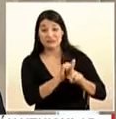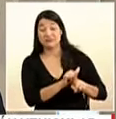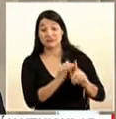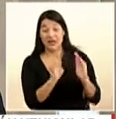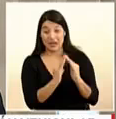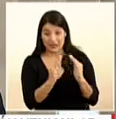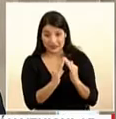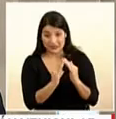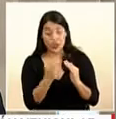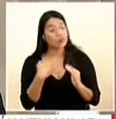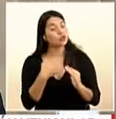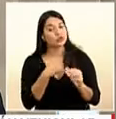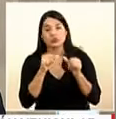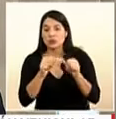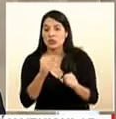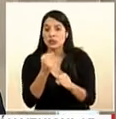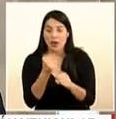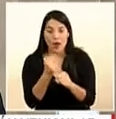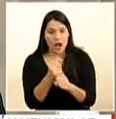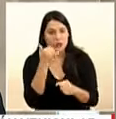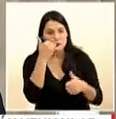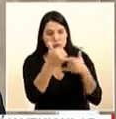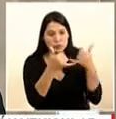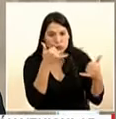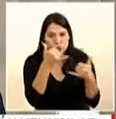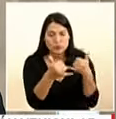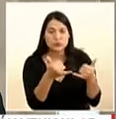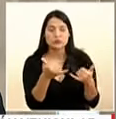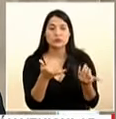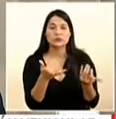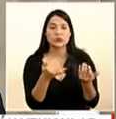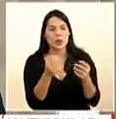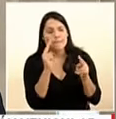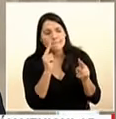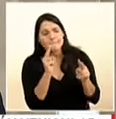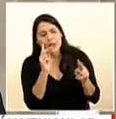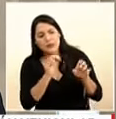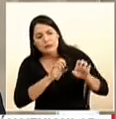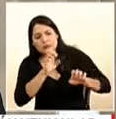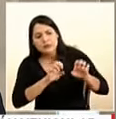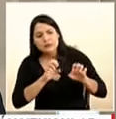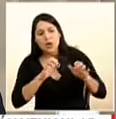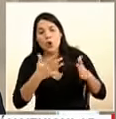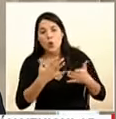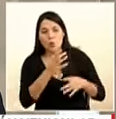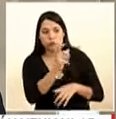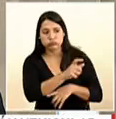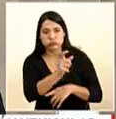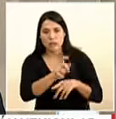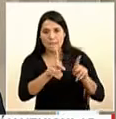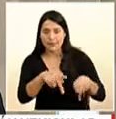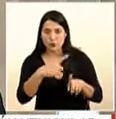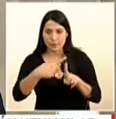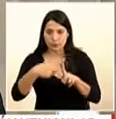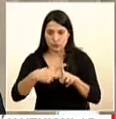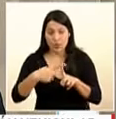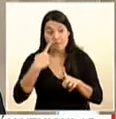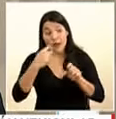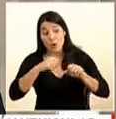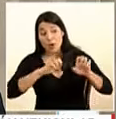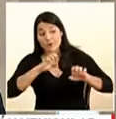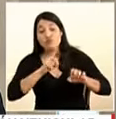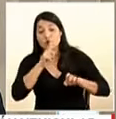vamos a seguir trabajando justamente en esa forma haciendo ese seguimiento diario de los casos evaluando justamente es